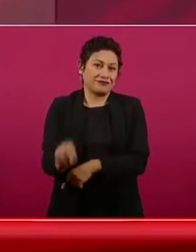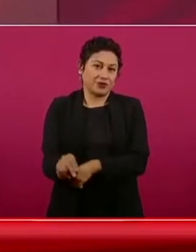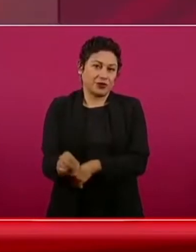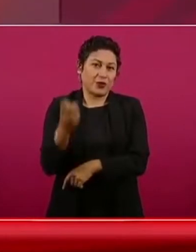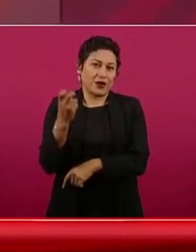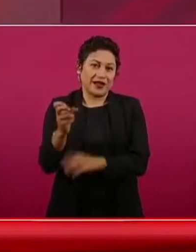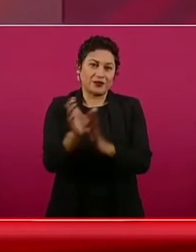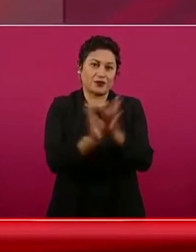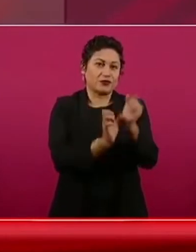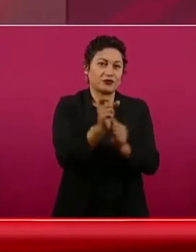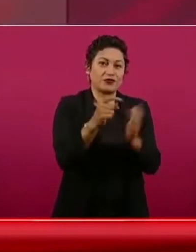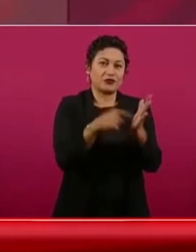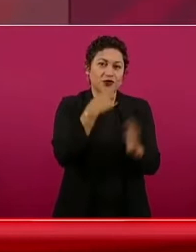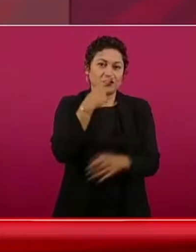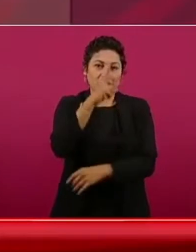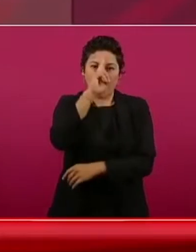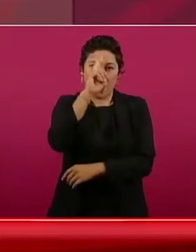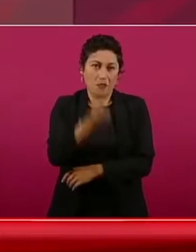constitucionalmente.